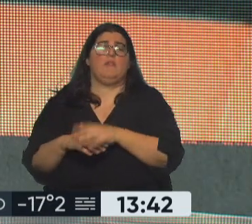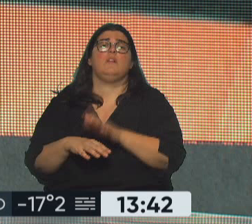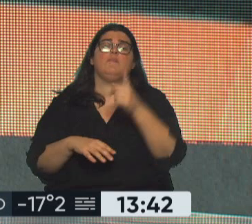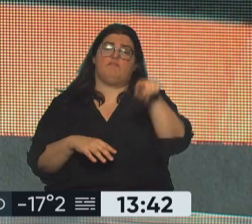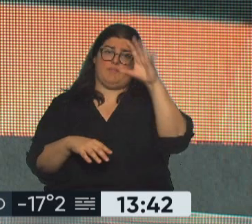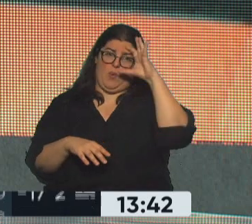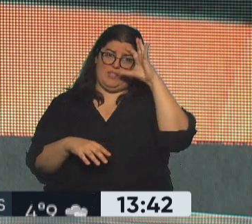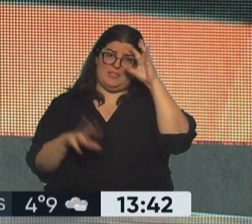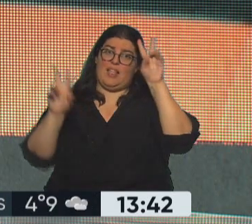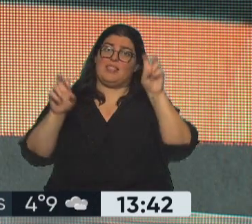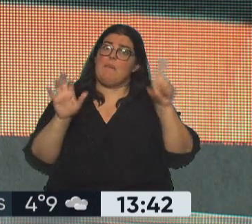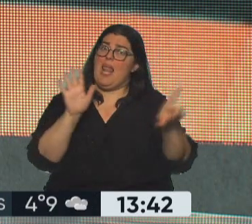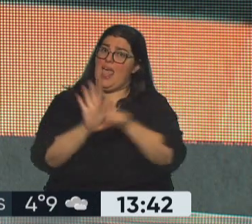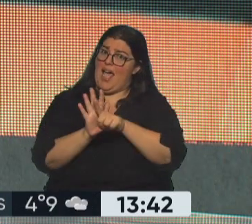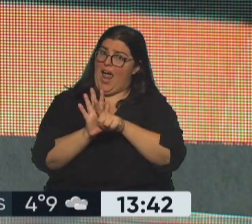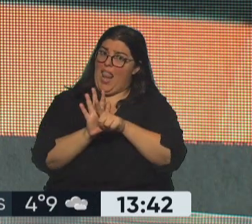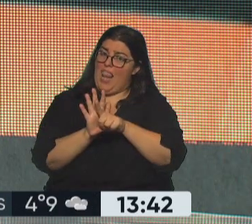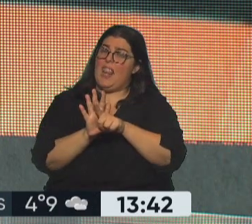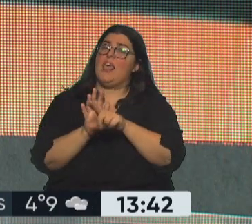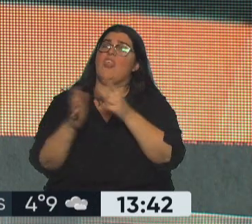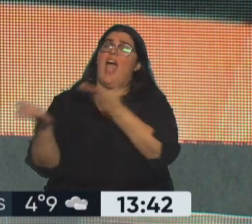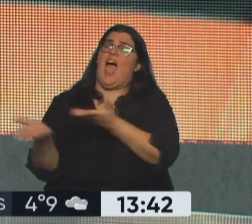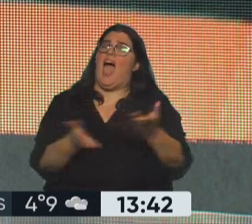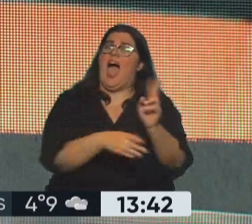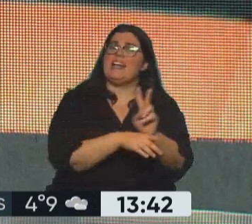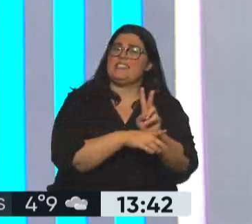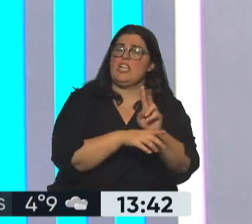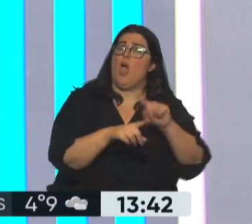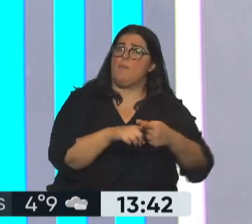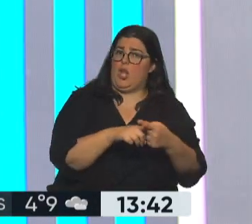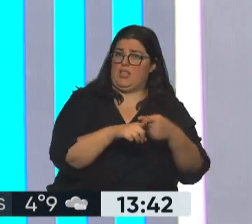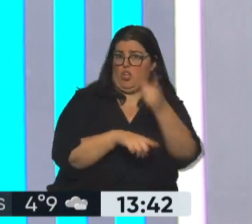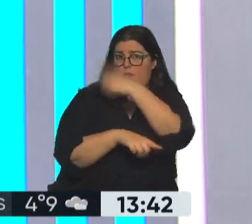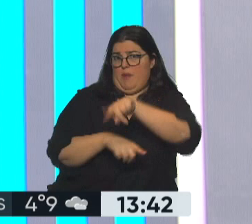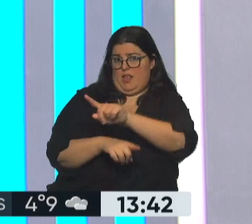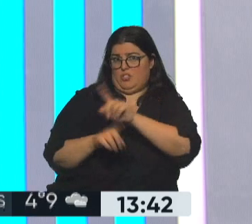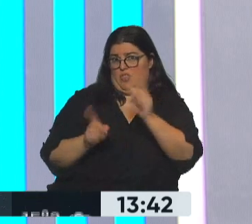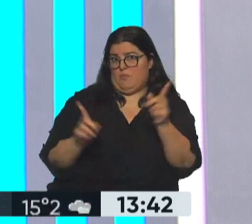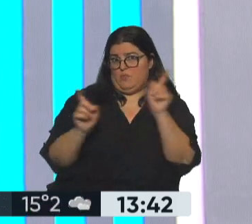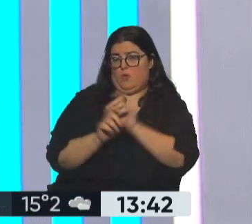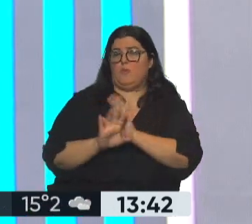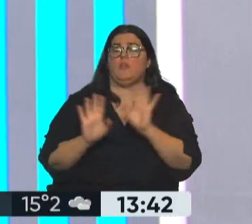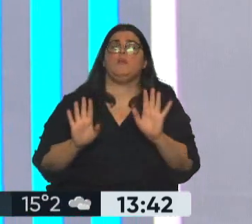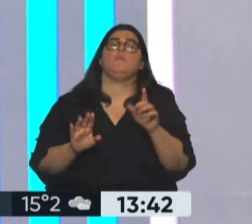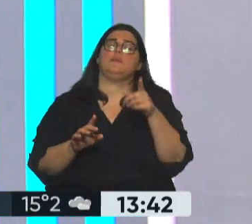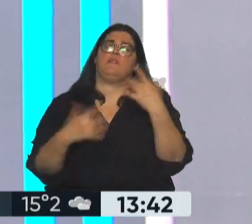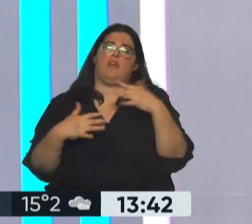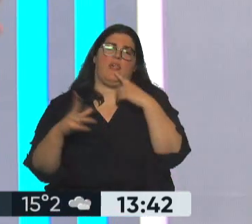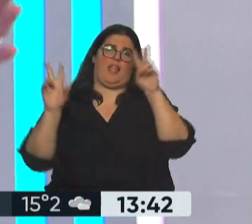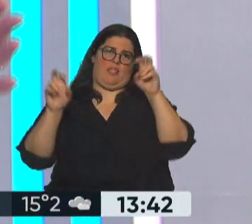recordemos, la cuestión legal del asilo político para muchos de estos migrantes, ¿no? Bien, es un tema realmente doloroso, vamos a continuar